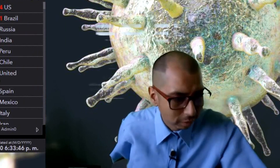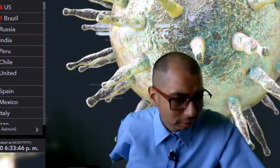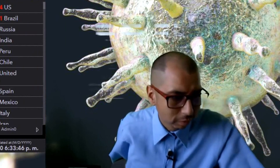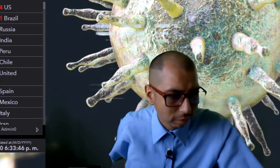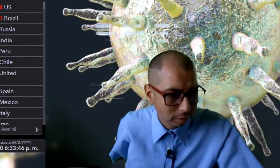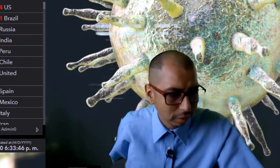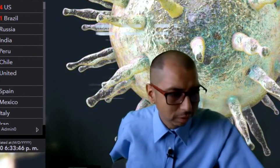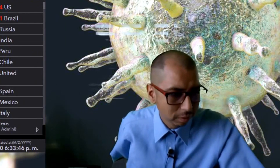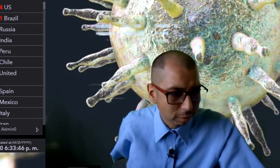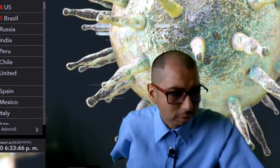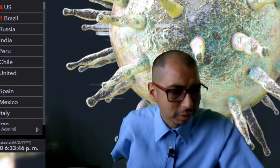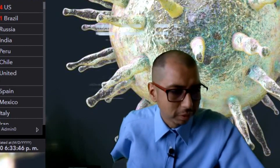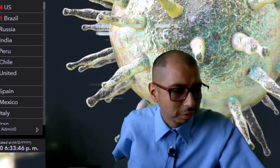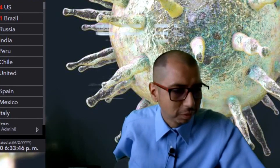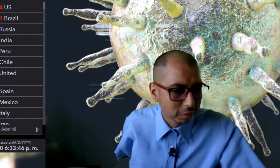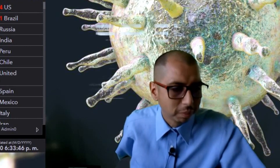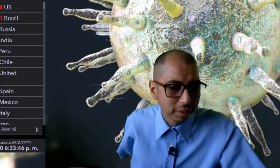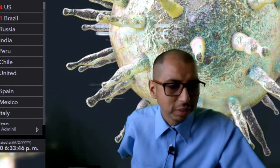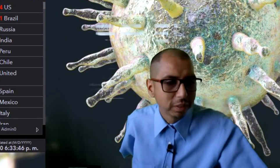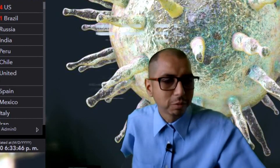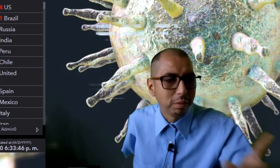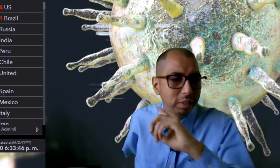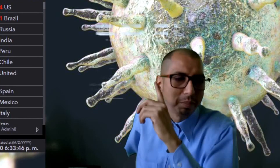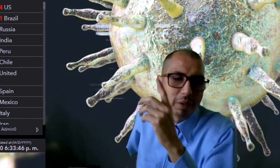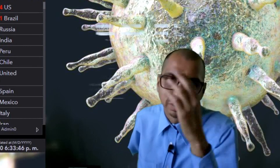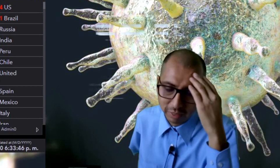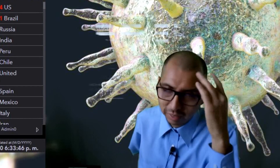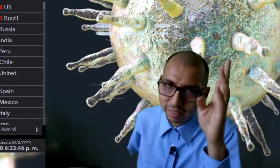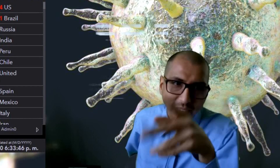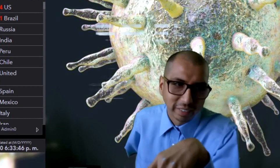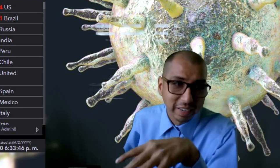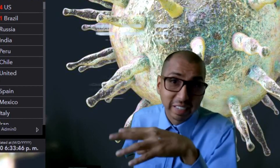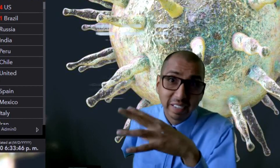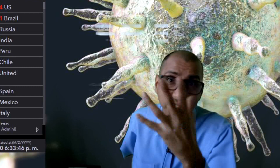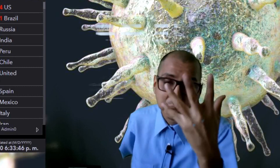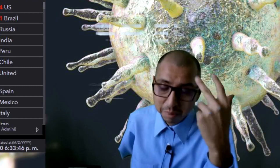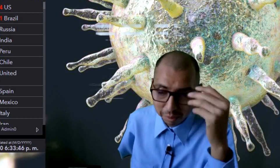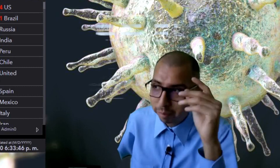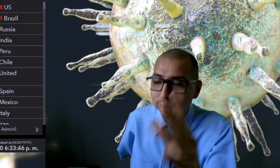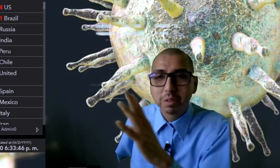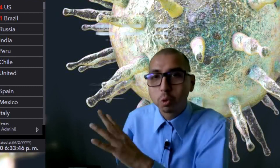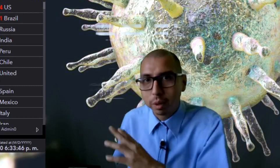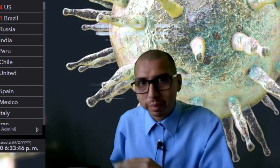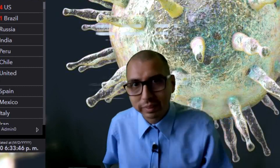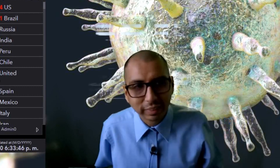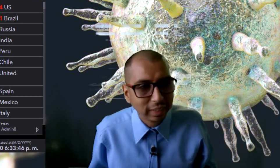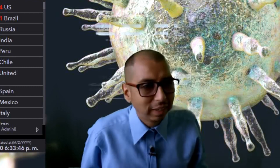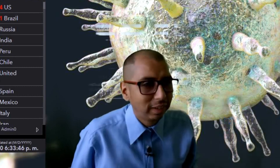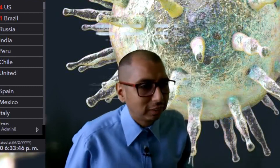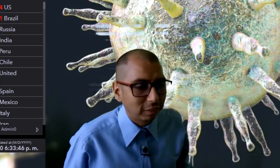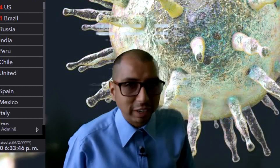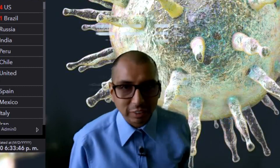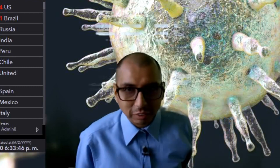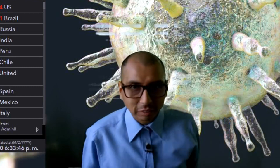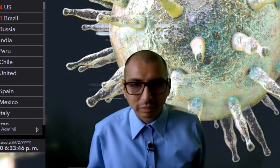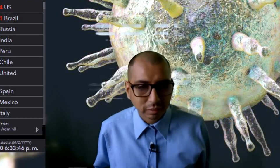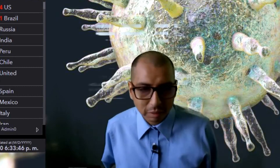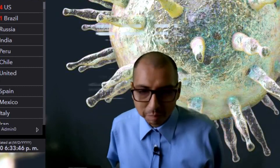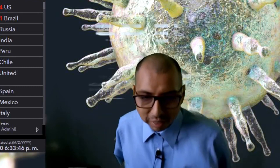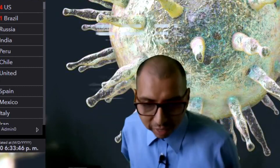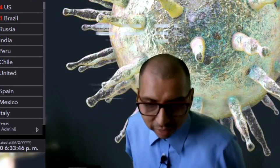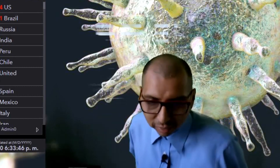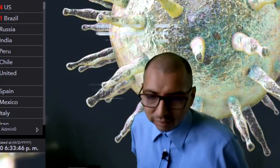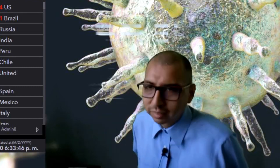creo que es jueves no según el jueves y sexy pero dicen que no pero x jueves son las dos